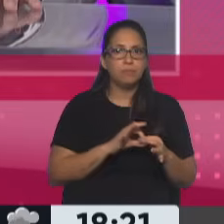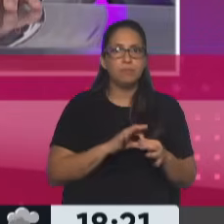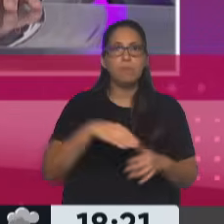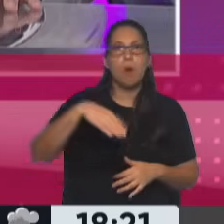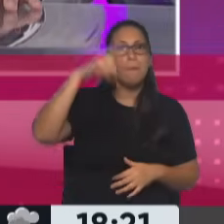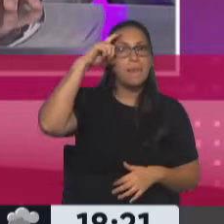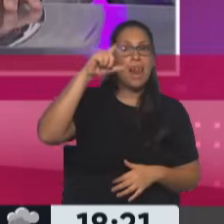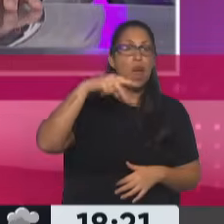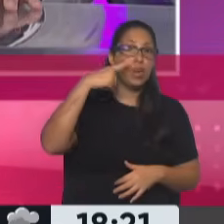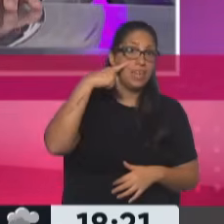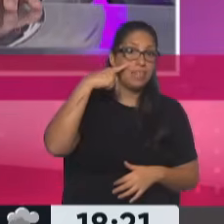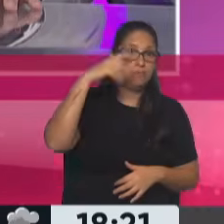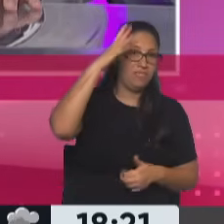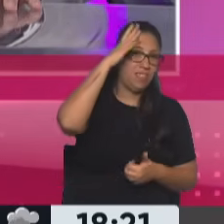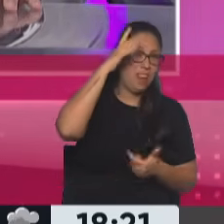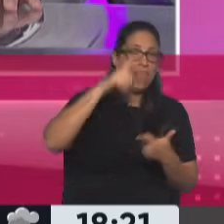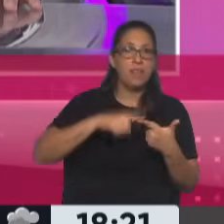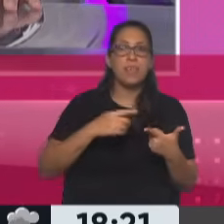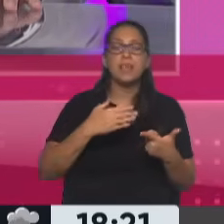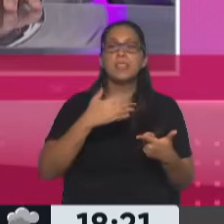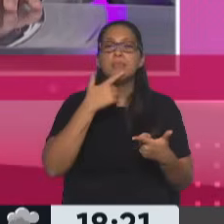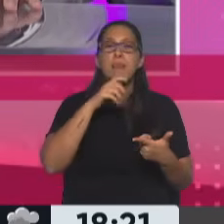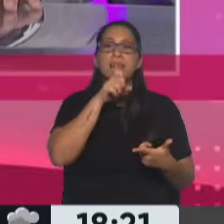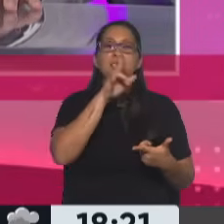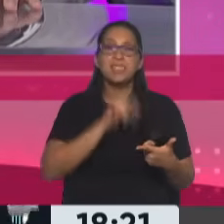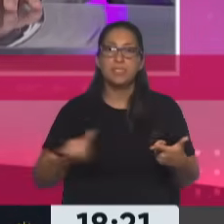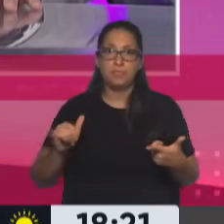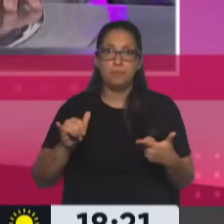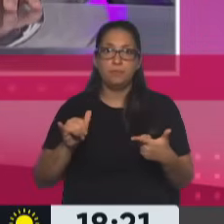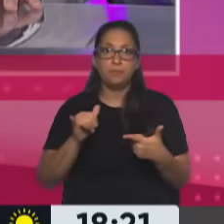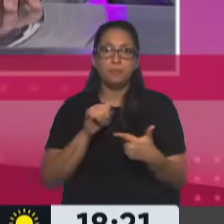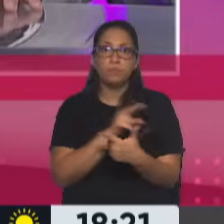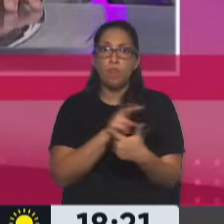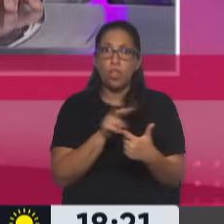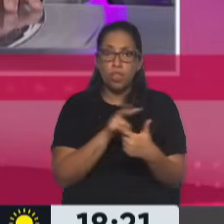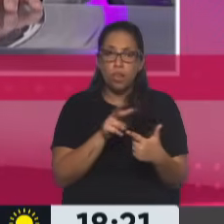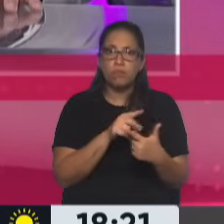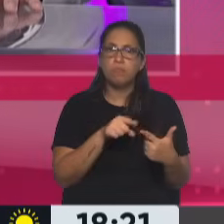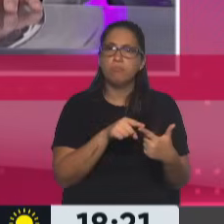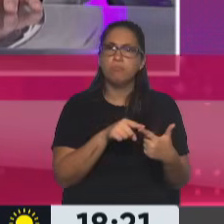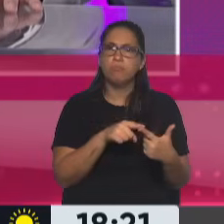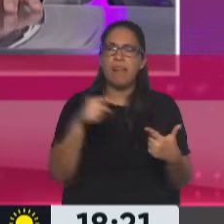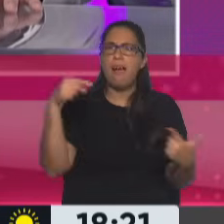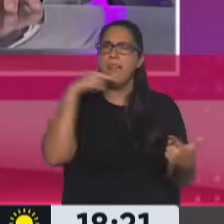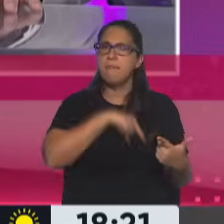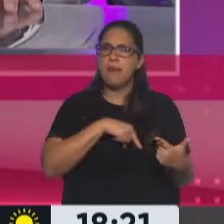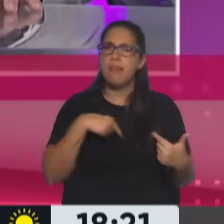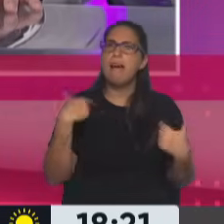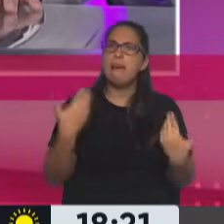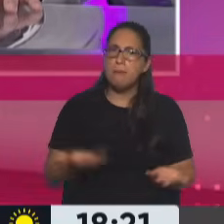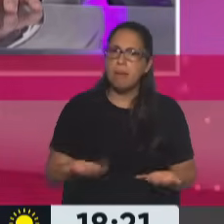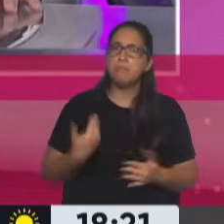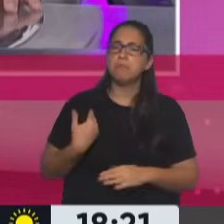Meloni con Friedrich Merz. Y aparece por fuera de todos los míos, una Alemania que está dispuesta a asumir un